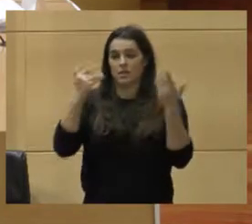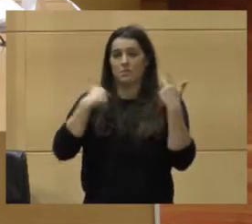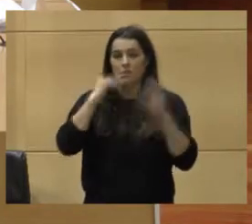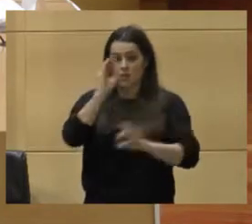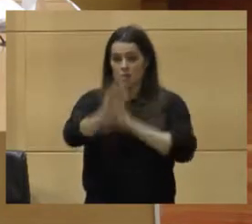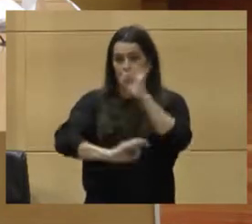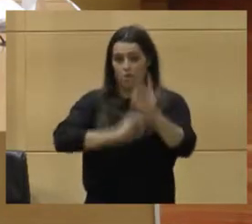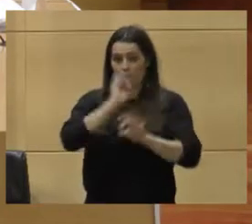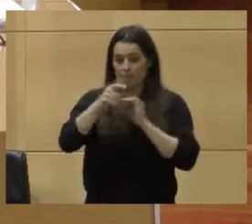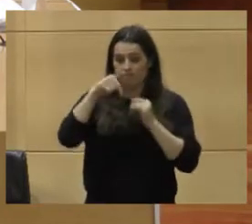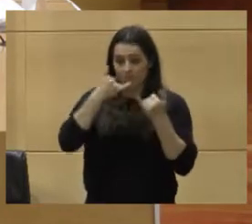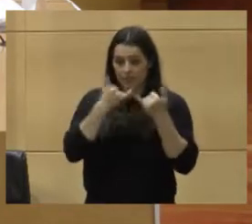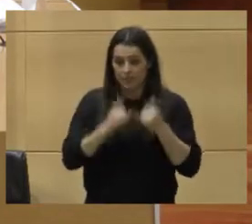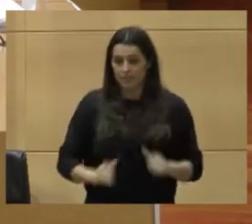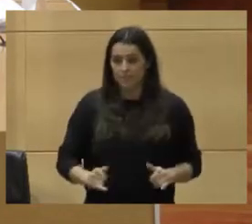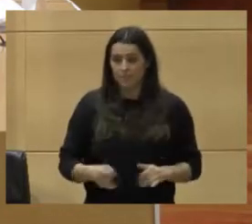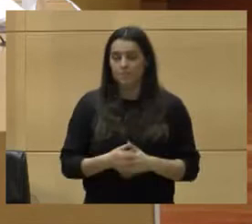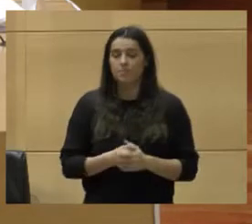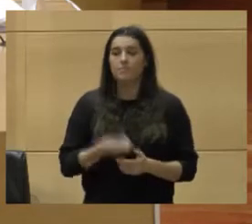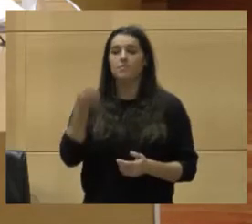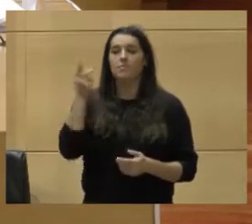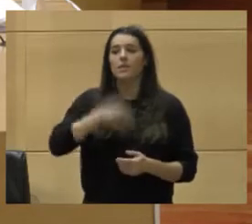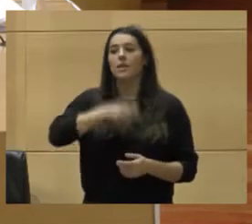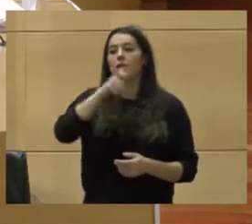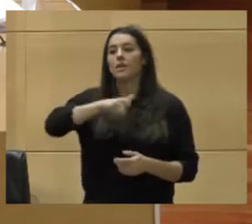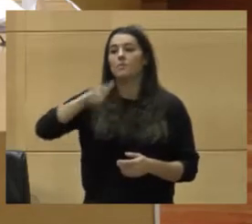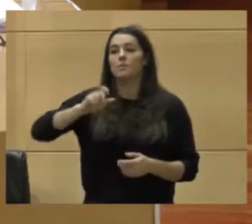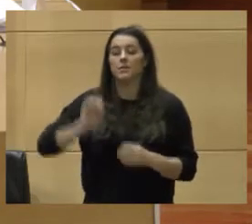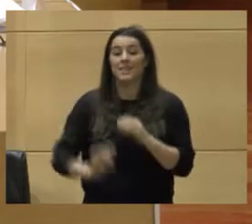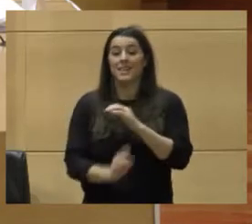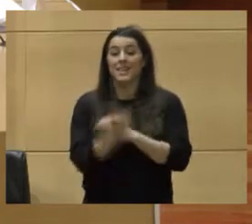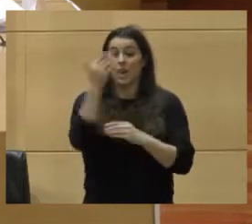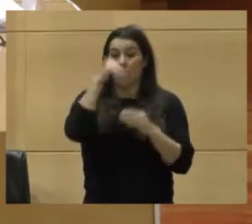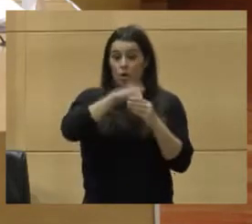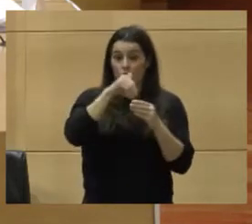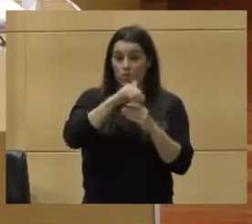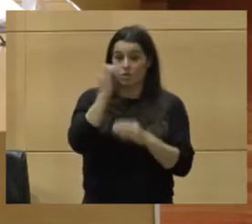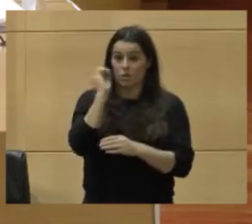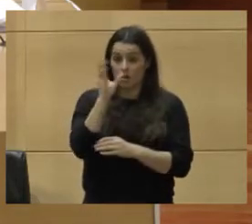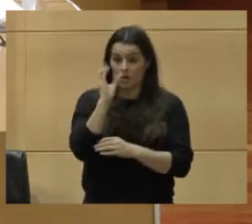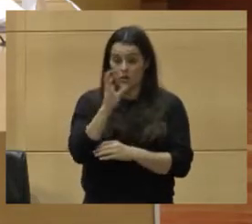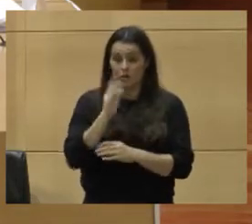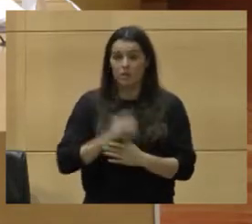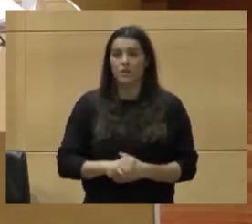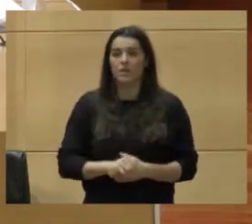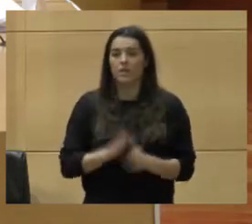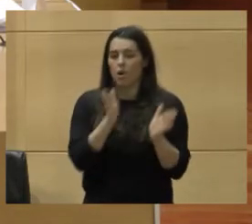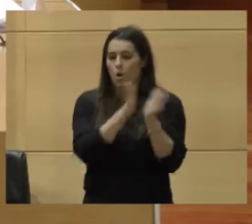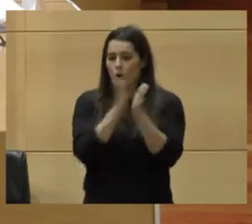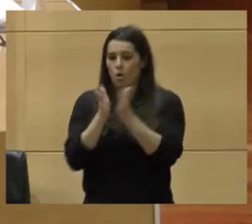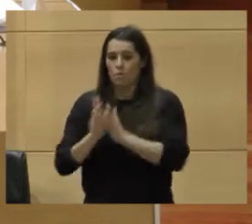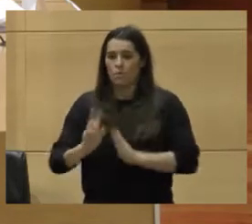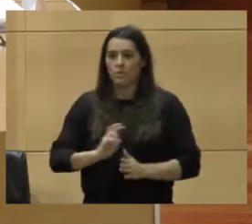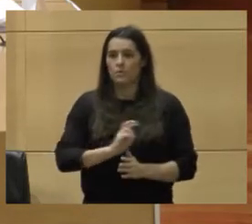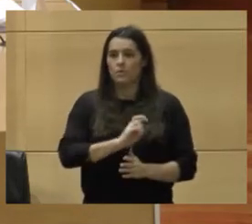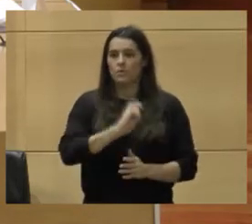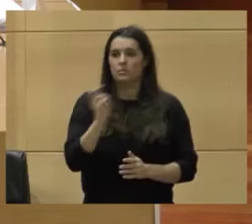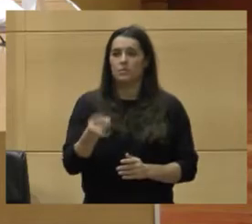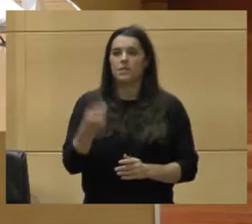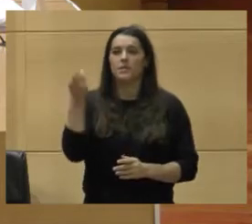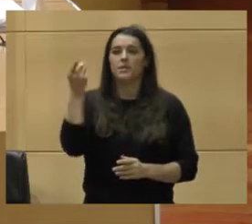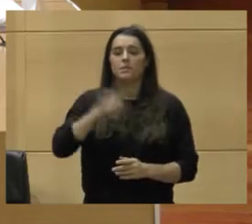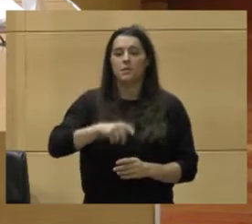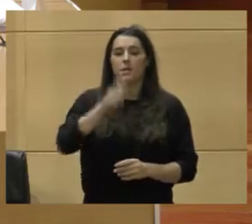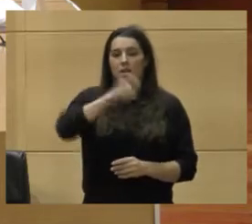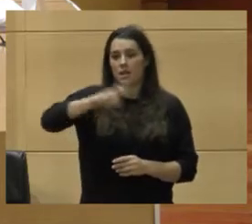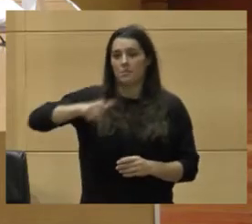la gente que diseñó los contenidos a manuel monereo a karim al resto de los compañeros como a los militantes y los militantes de córdoba